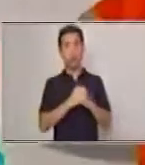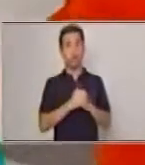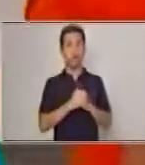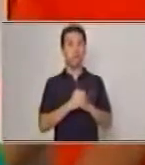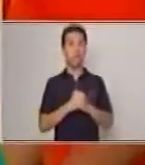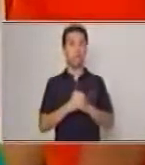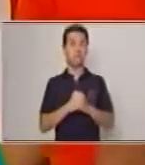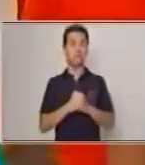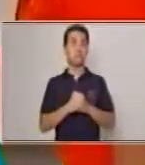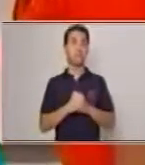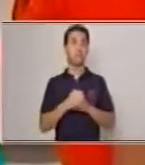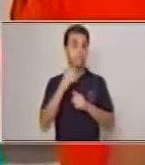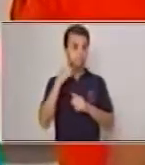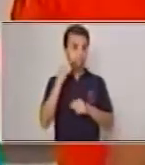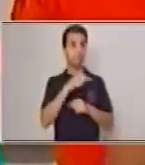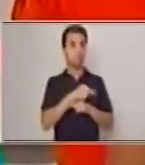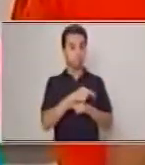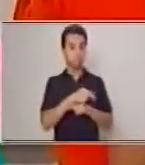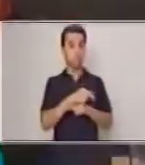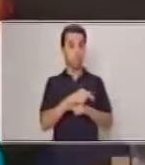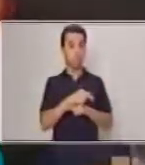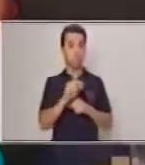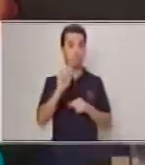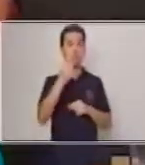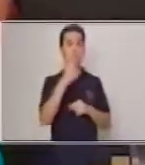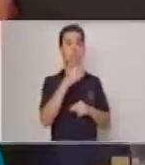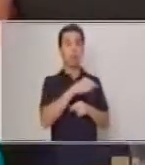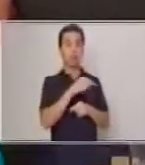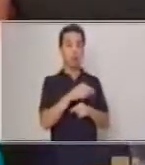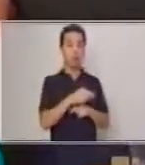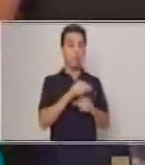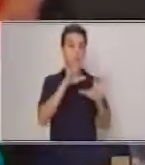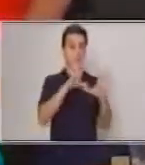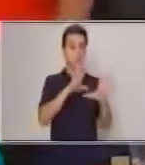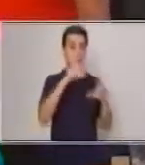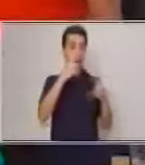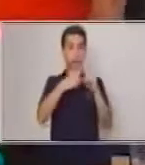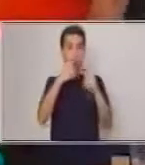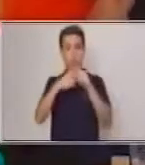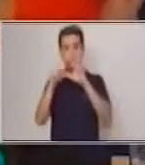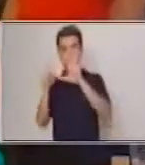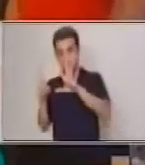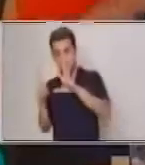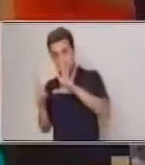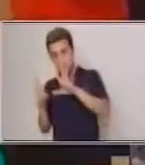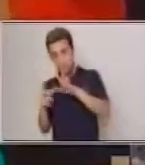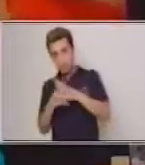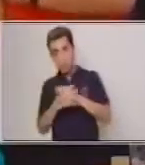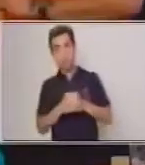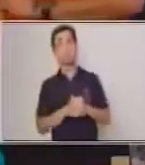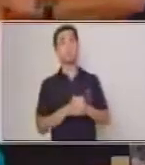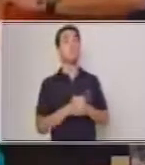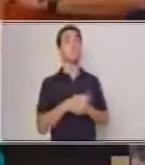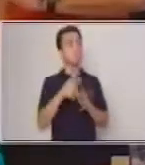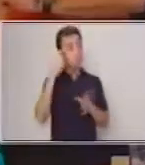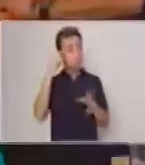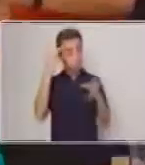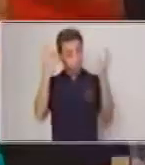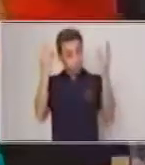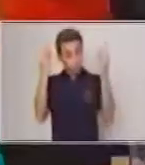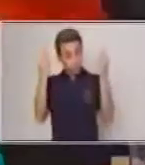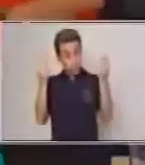Aquí tenemos nuestros términos. El primer término por el segundo, 10 por 6. Vamos a ver tus habilidades